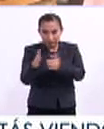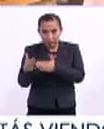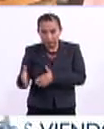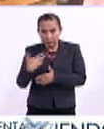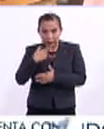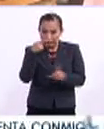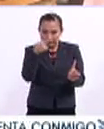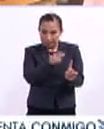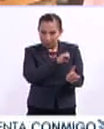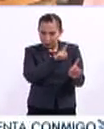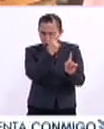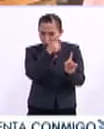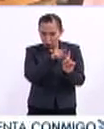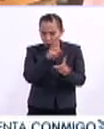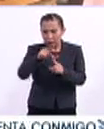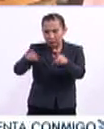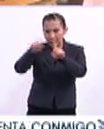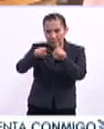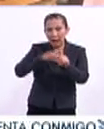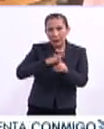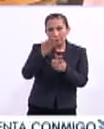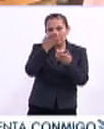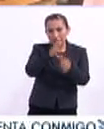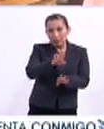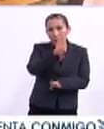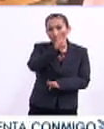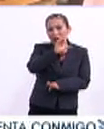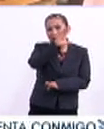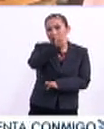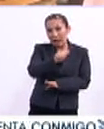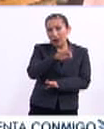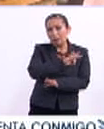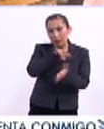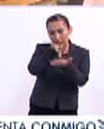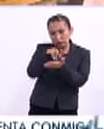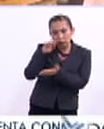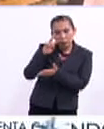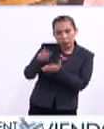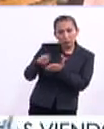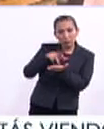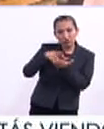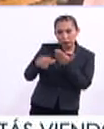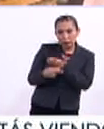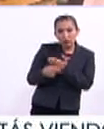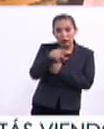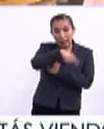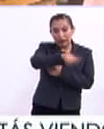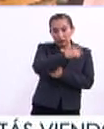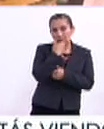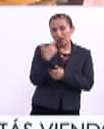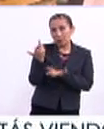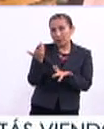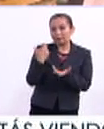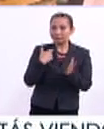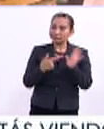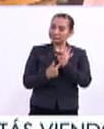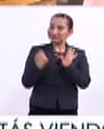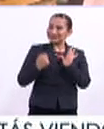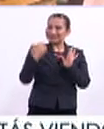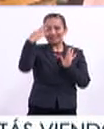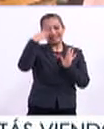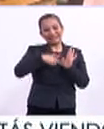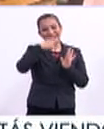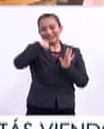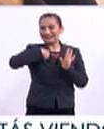no hablar de un banco en particular, pero hay becas bancarias en que sí apoyan estas cosas, porque claro que a ellos les da una buena carta, ¿no? Una buena carta